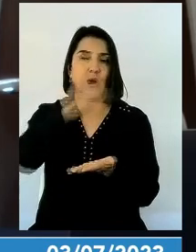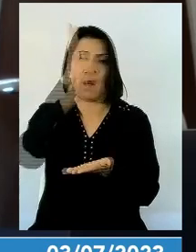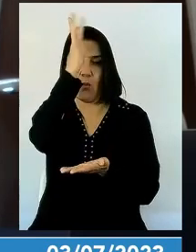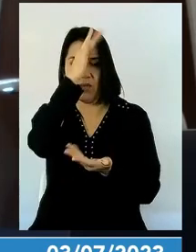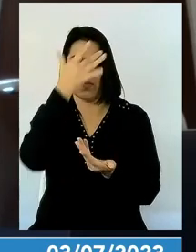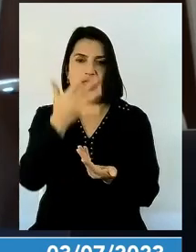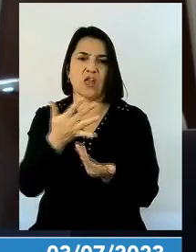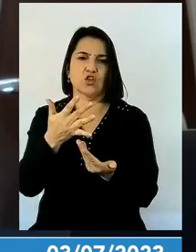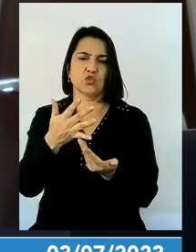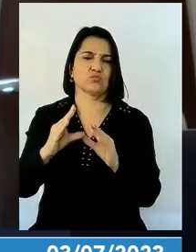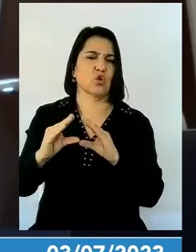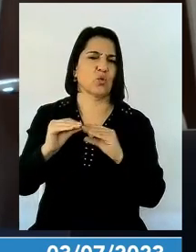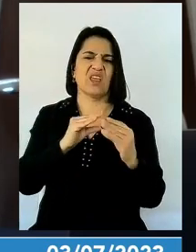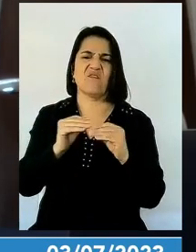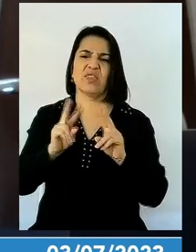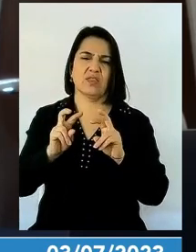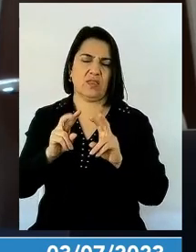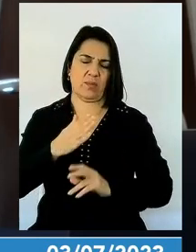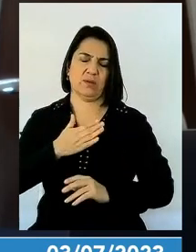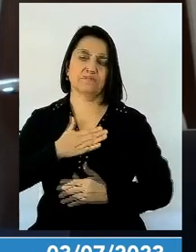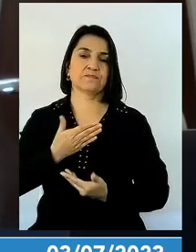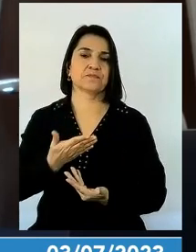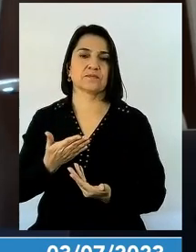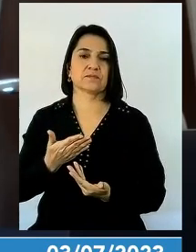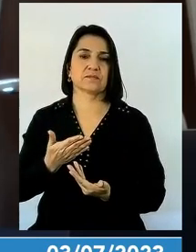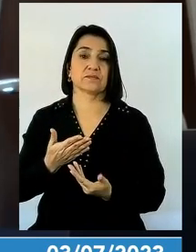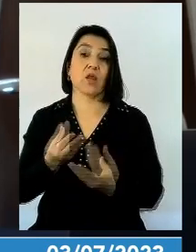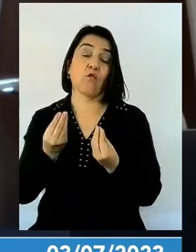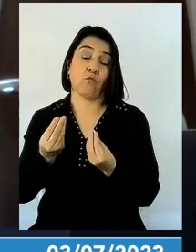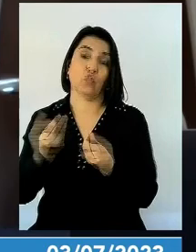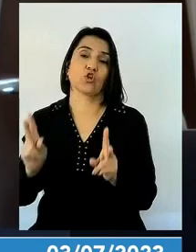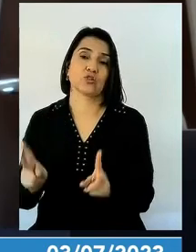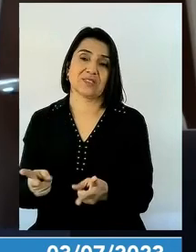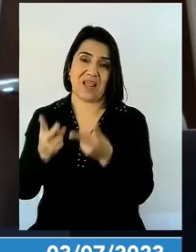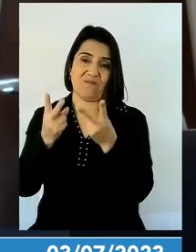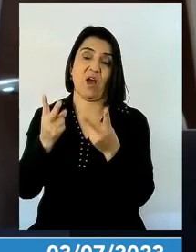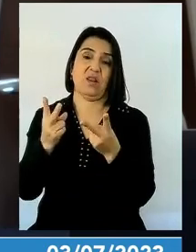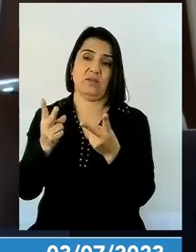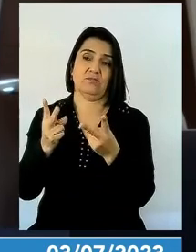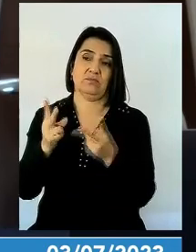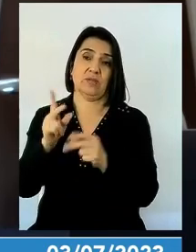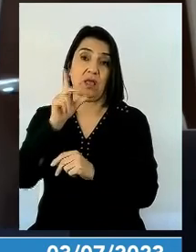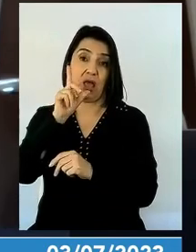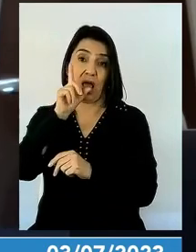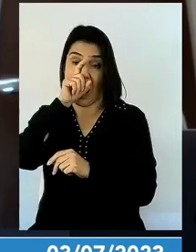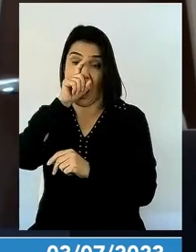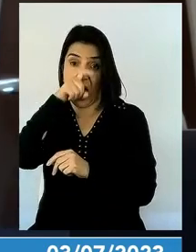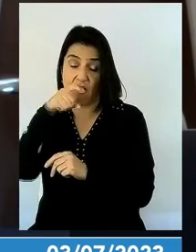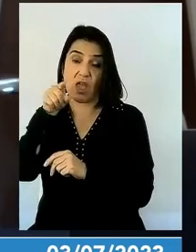sobre el tema. Finalmente, bueno, se pudo rescatar esa ave, pero eso se reproduce en todas partes.